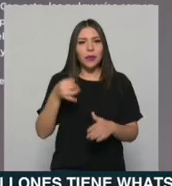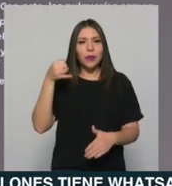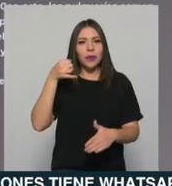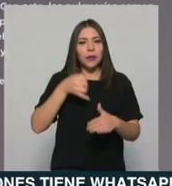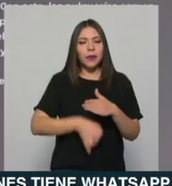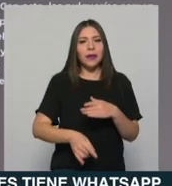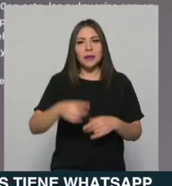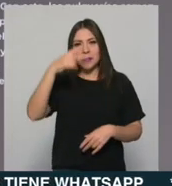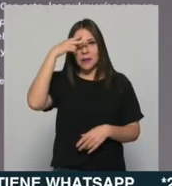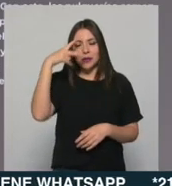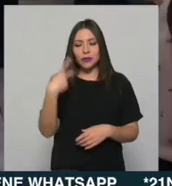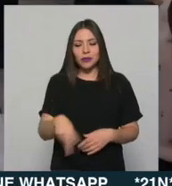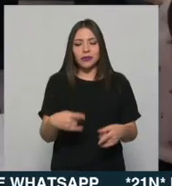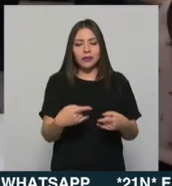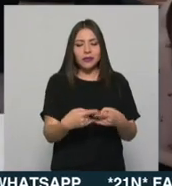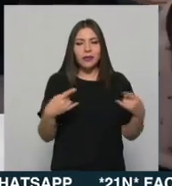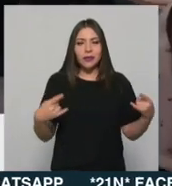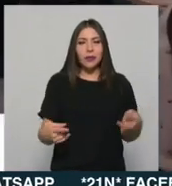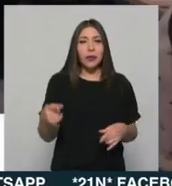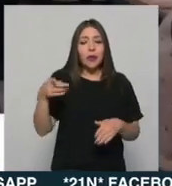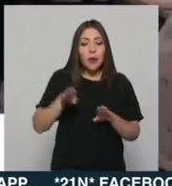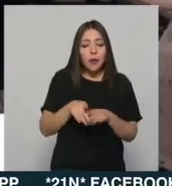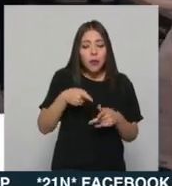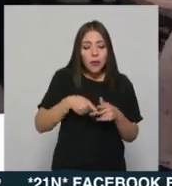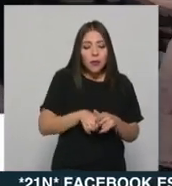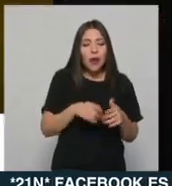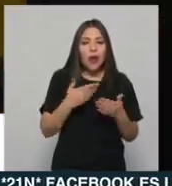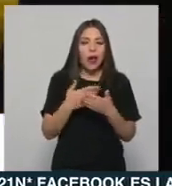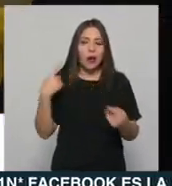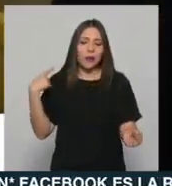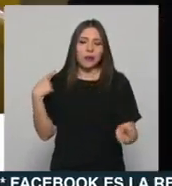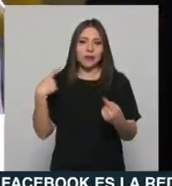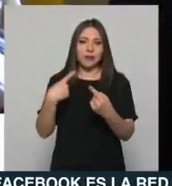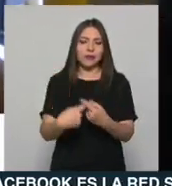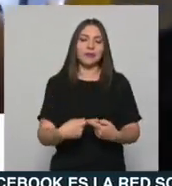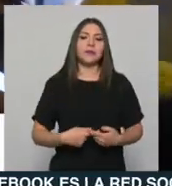orígenes hasta la actualidad. En la cámara Javier Cordero para 21 Noticias.